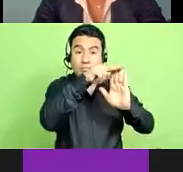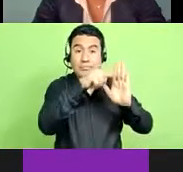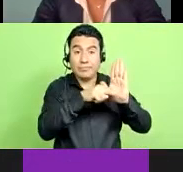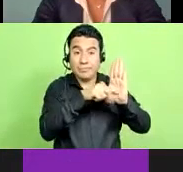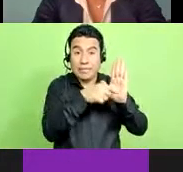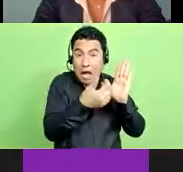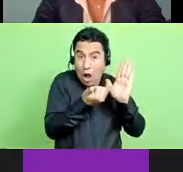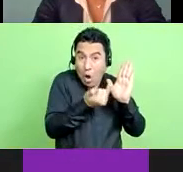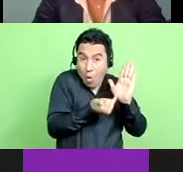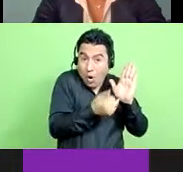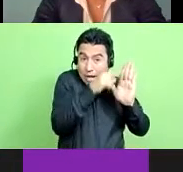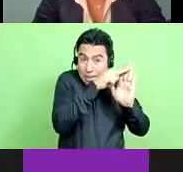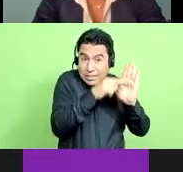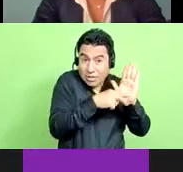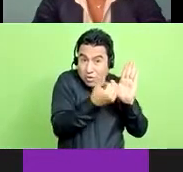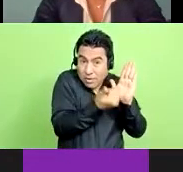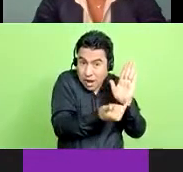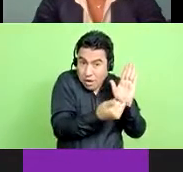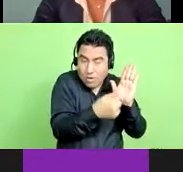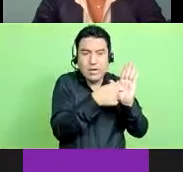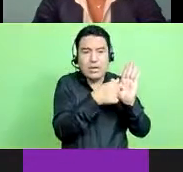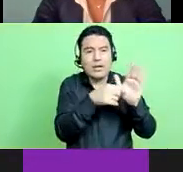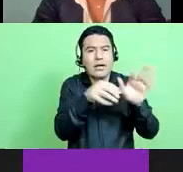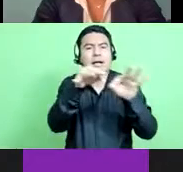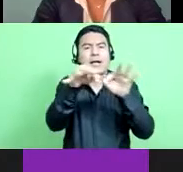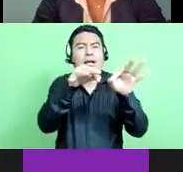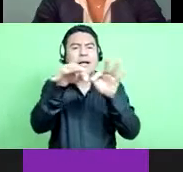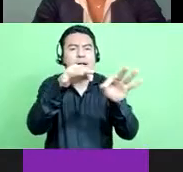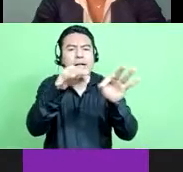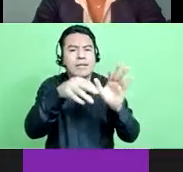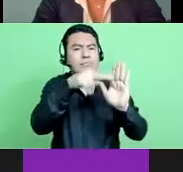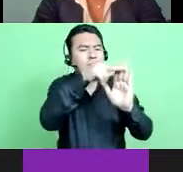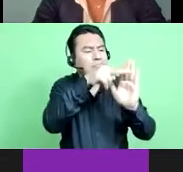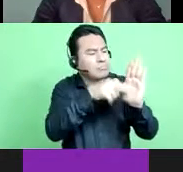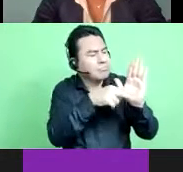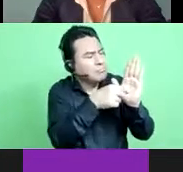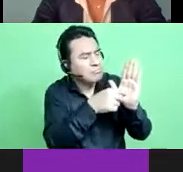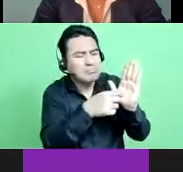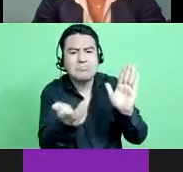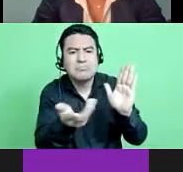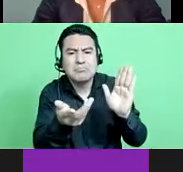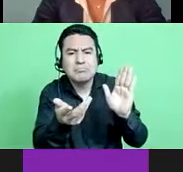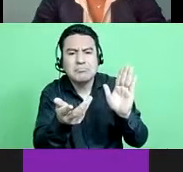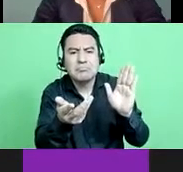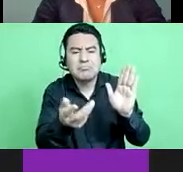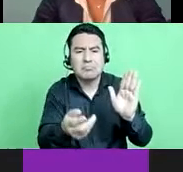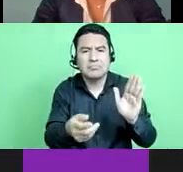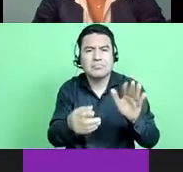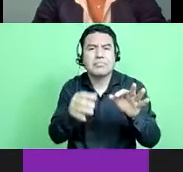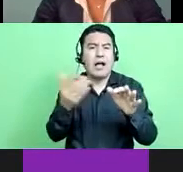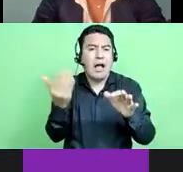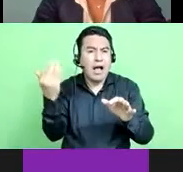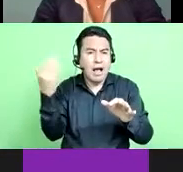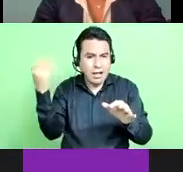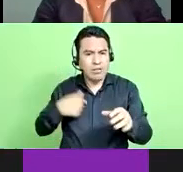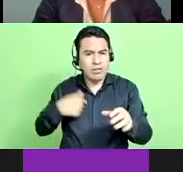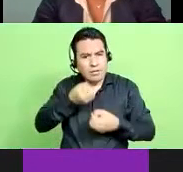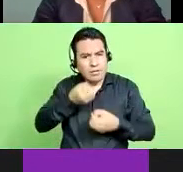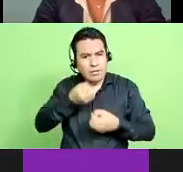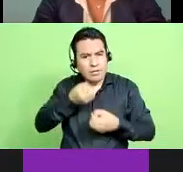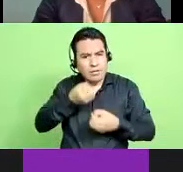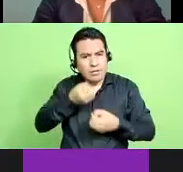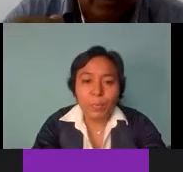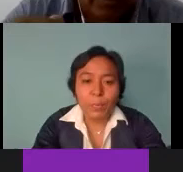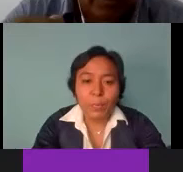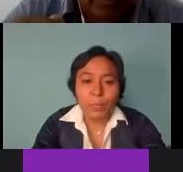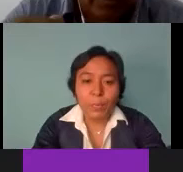indica que esta aplicación si bien es cierto como ya lo he mencionado anteriormente está aplicado